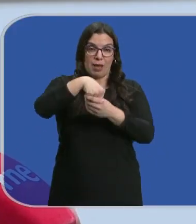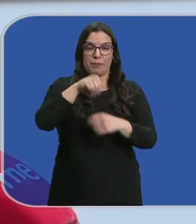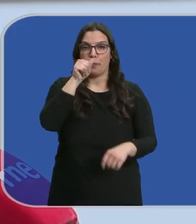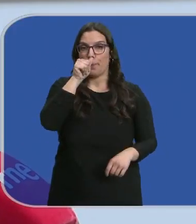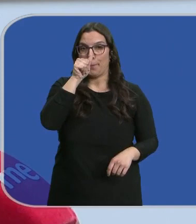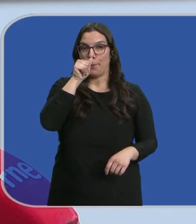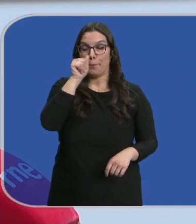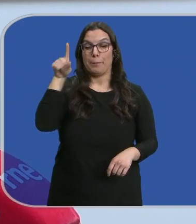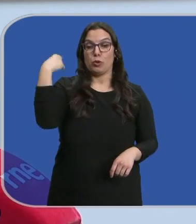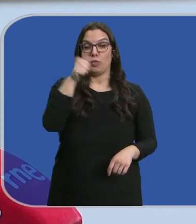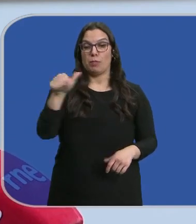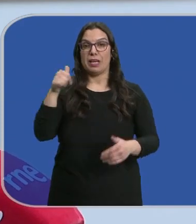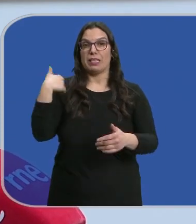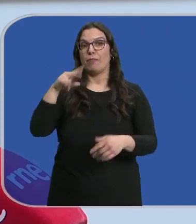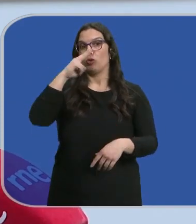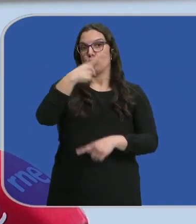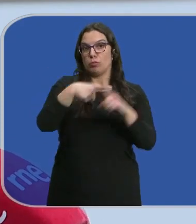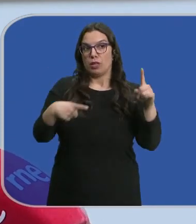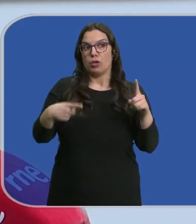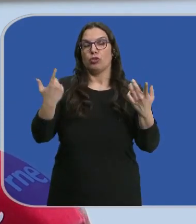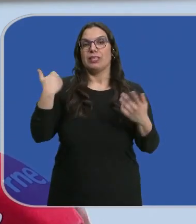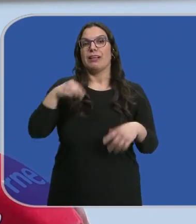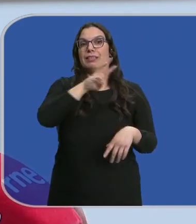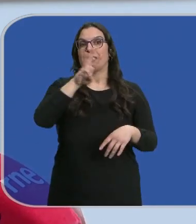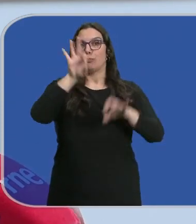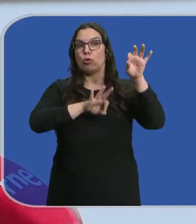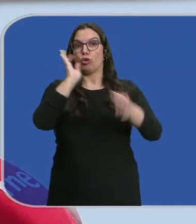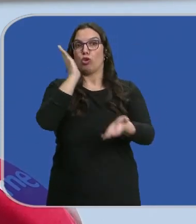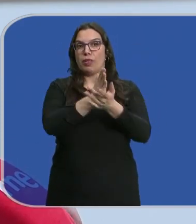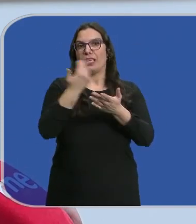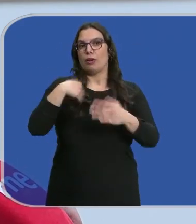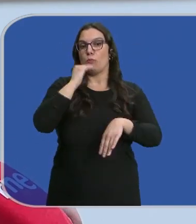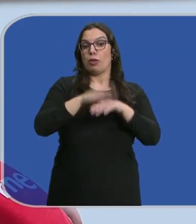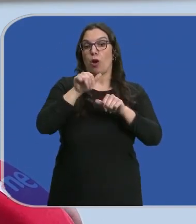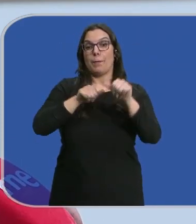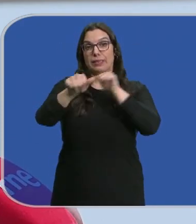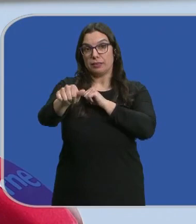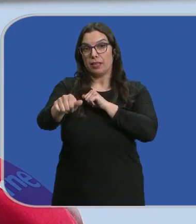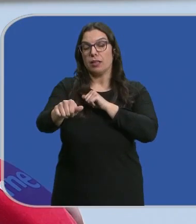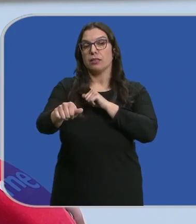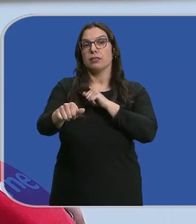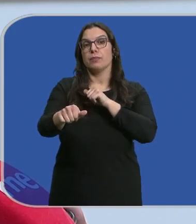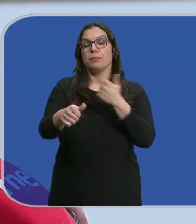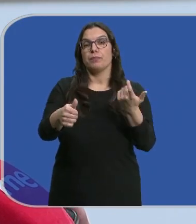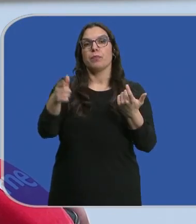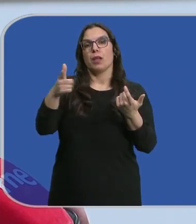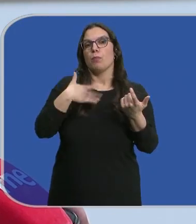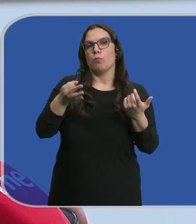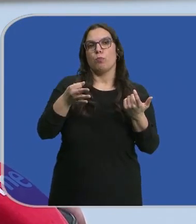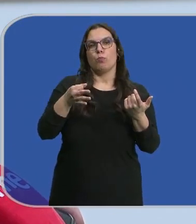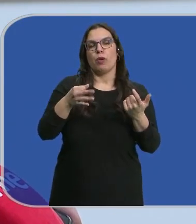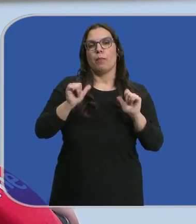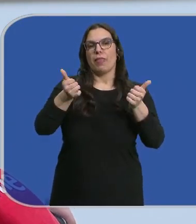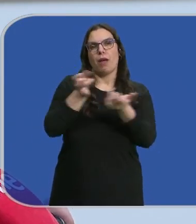semana que viene se cumplirán los 2 años y medio y por tanto la tercera parte de la pena, con lo cual a partir de ese momento ya se